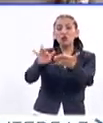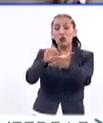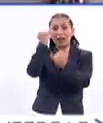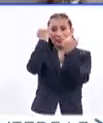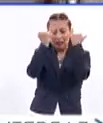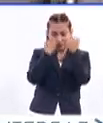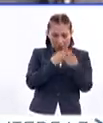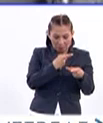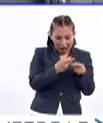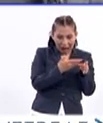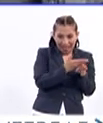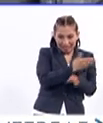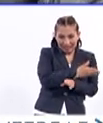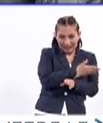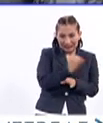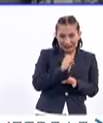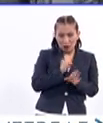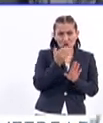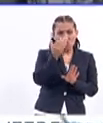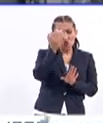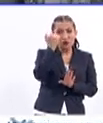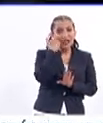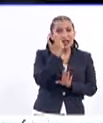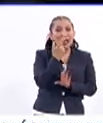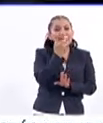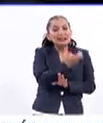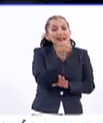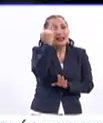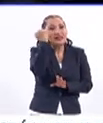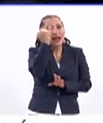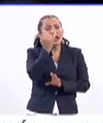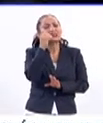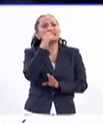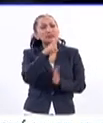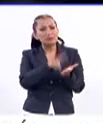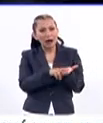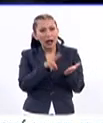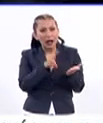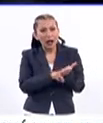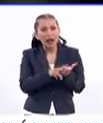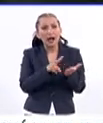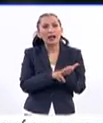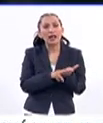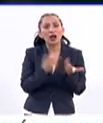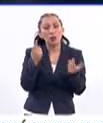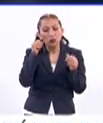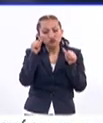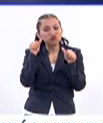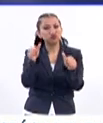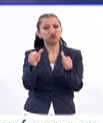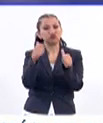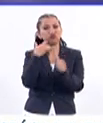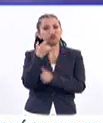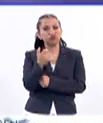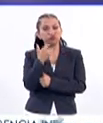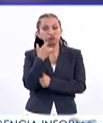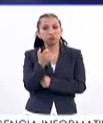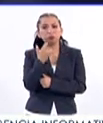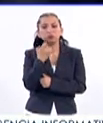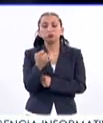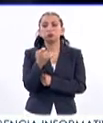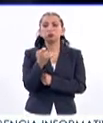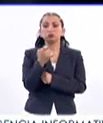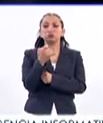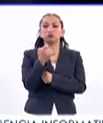que se viene gestando de siglos atrás. Es una idea en la que sí vale mucho la pena concentrar esfuerzos